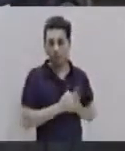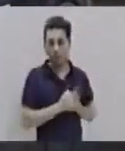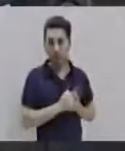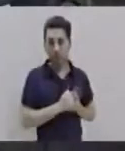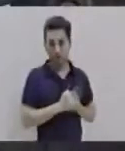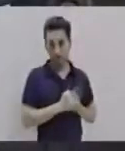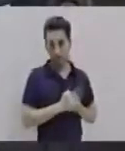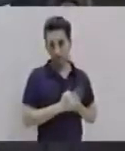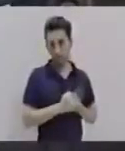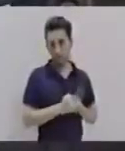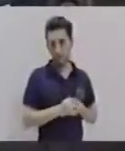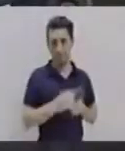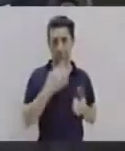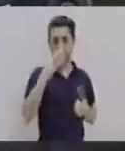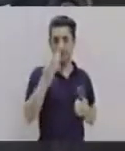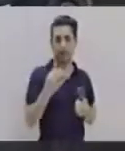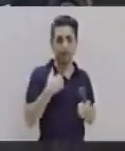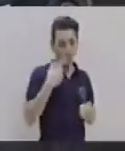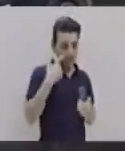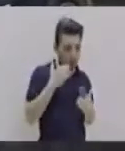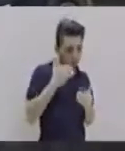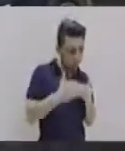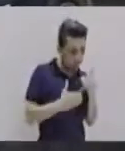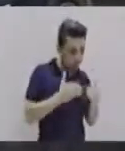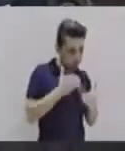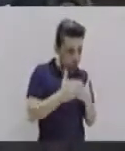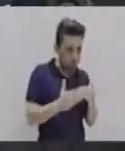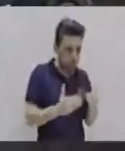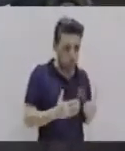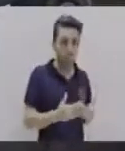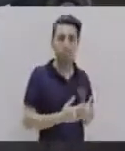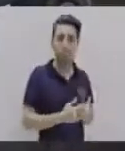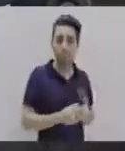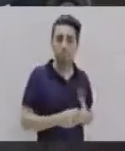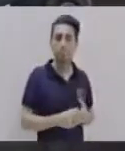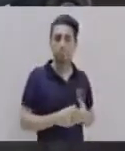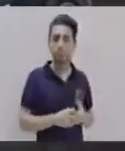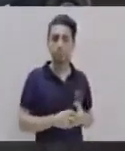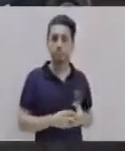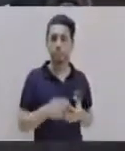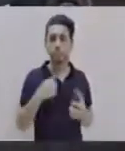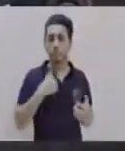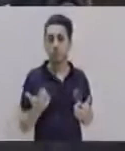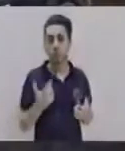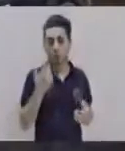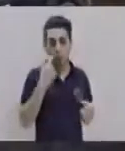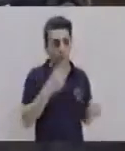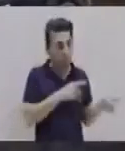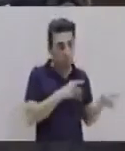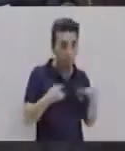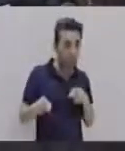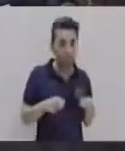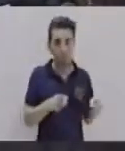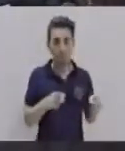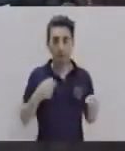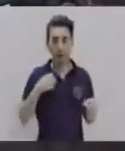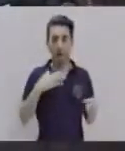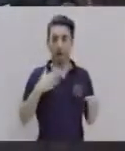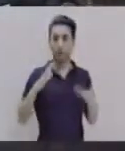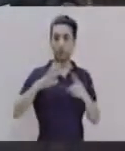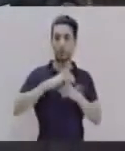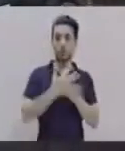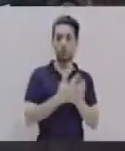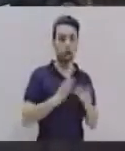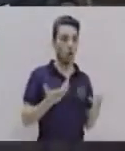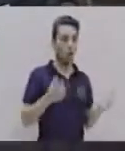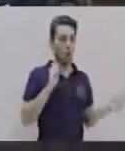Entonces realmente voy a ir viendo los avances cuando yo vea mi situación,